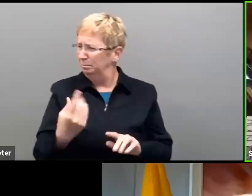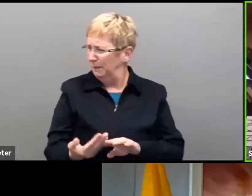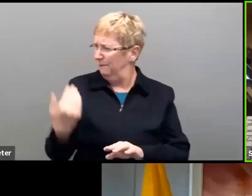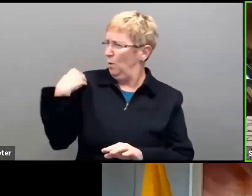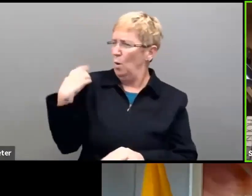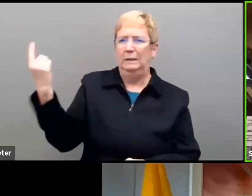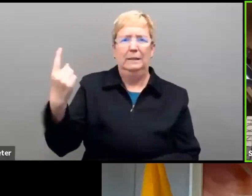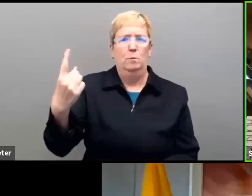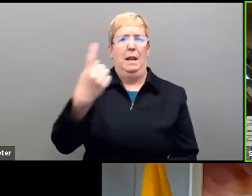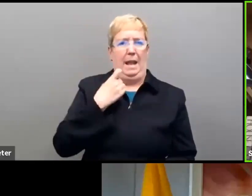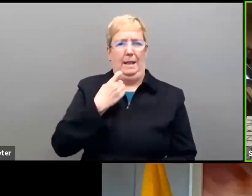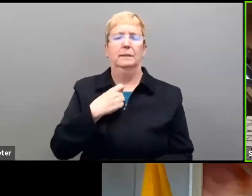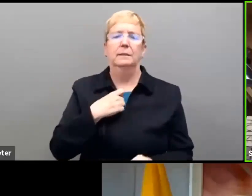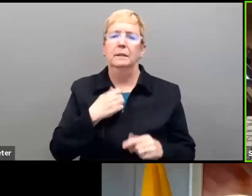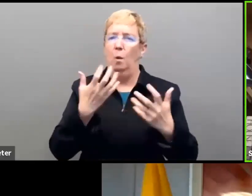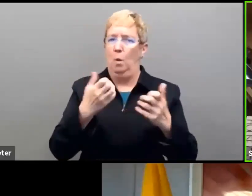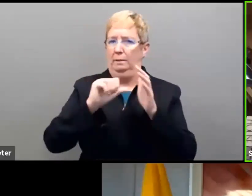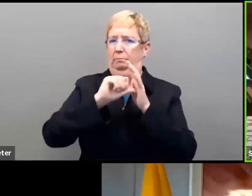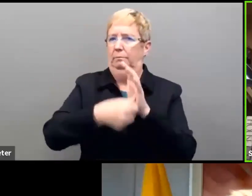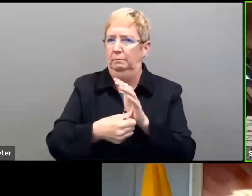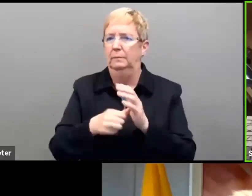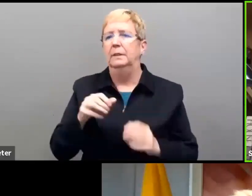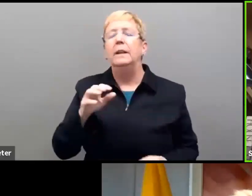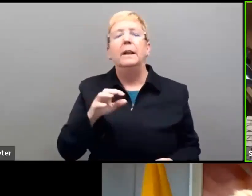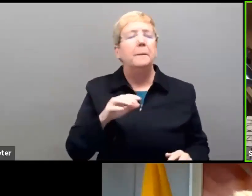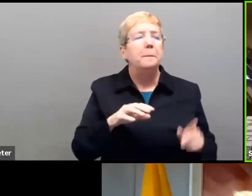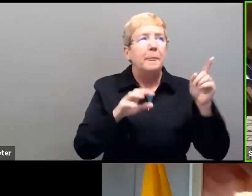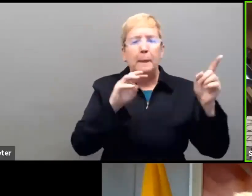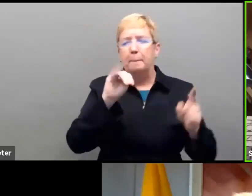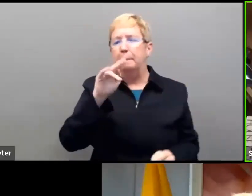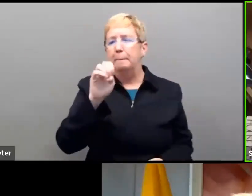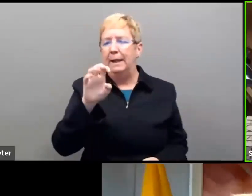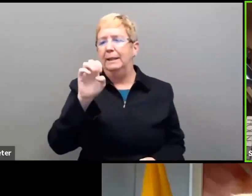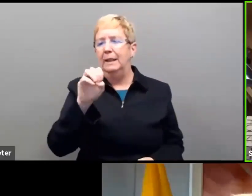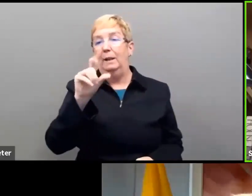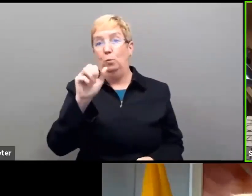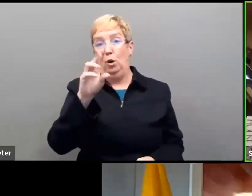los hogares de cuidado grupal y correcciones son áreas donde estamos viendo bastante